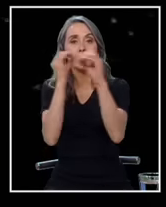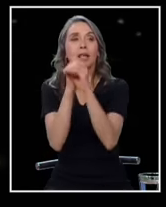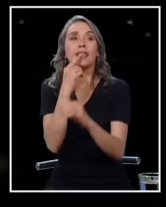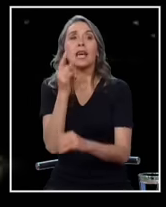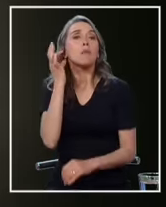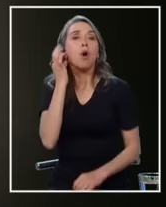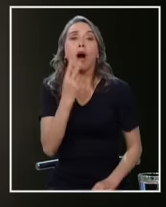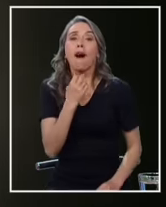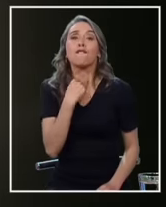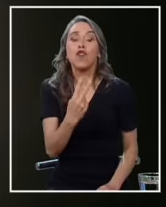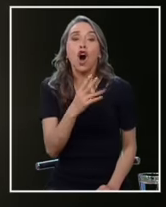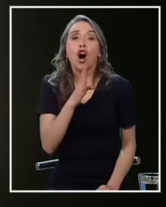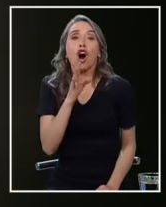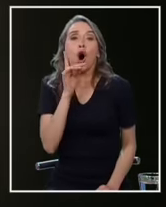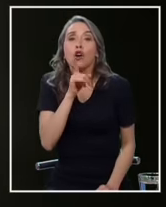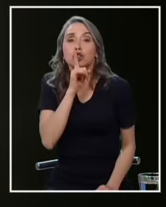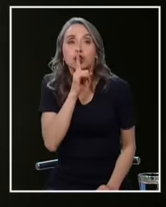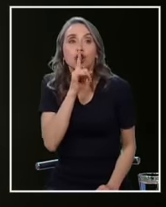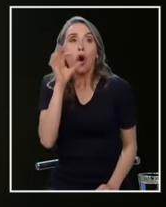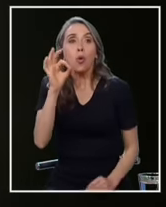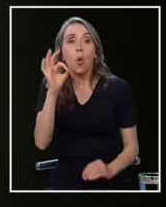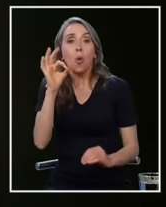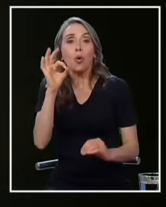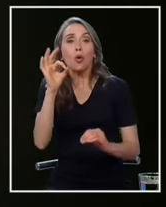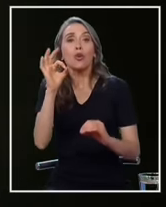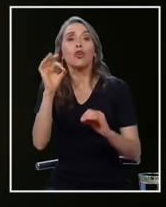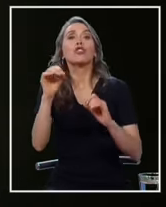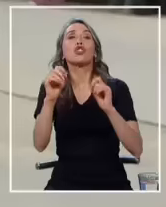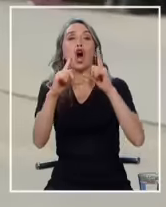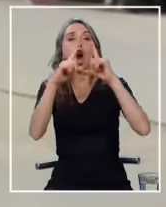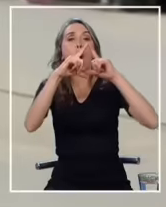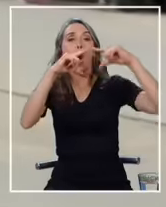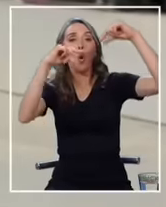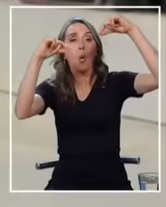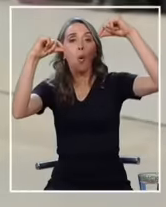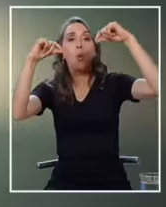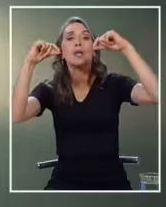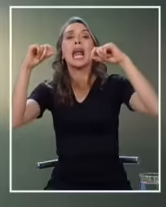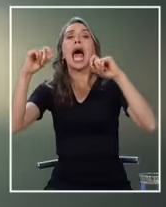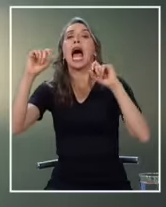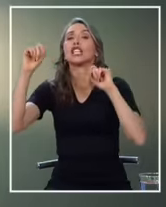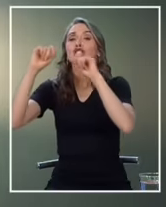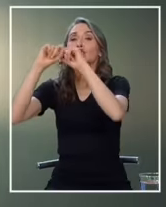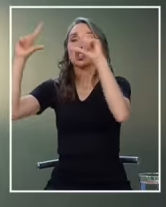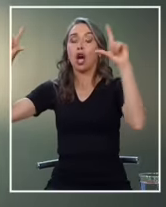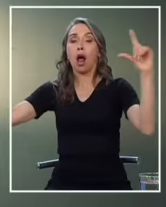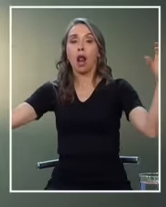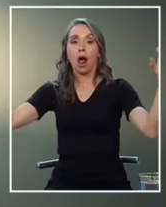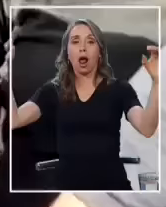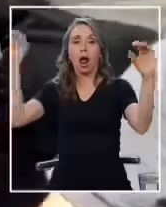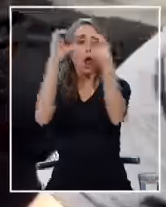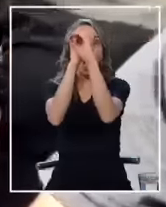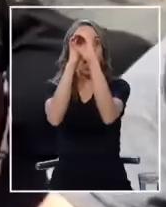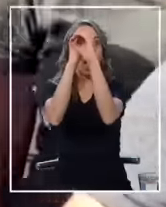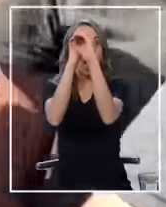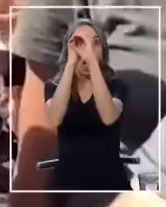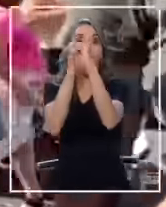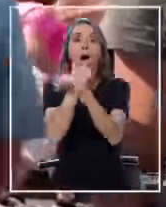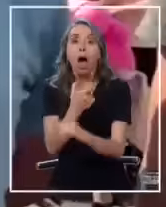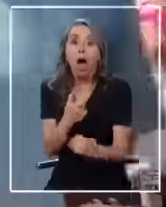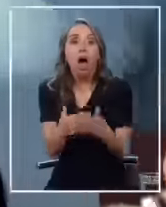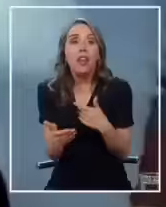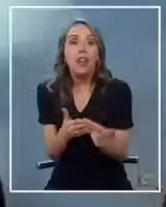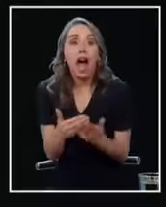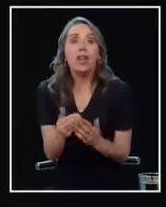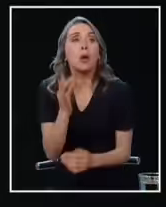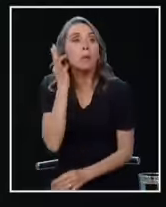El momento en que justamente la luna cubrió por completo el sol. Es impresionante, ¿no? La naturaleza.